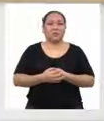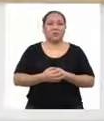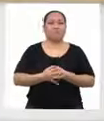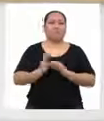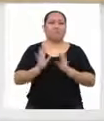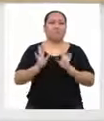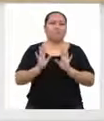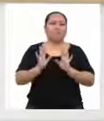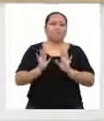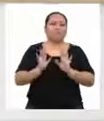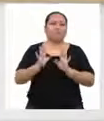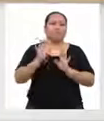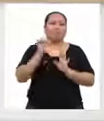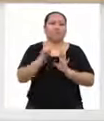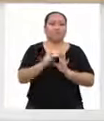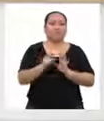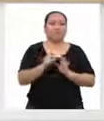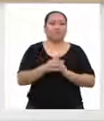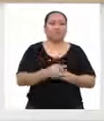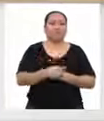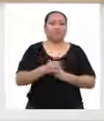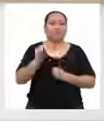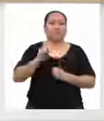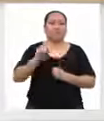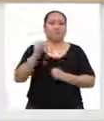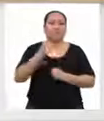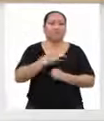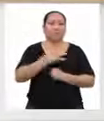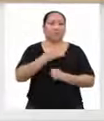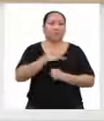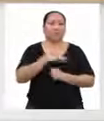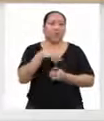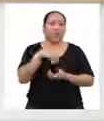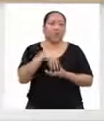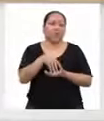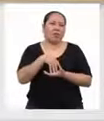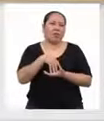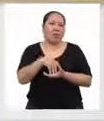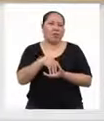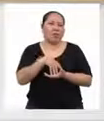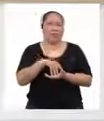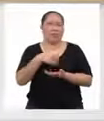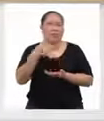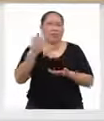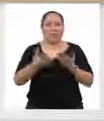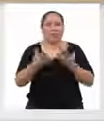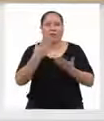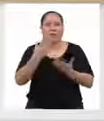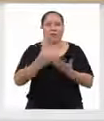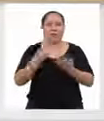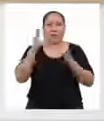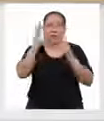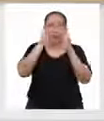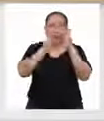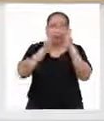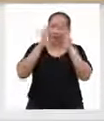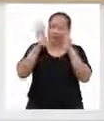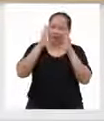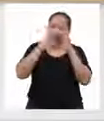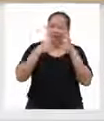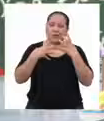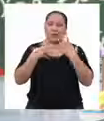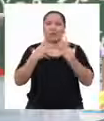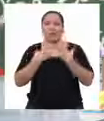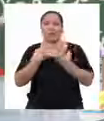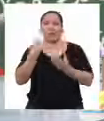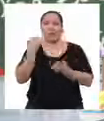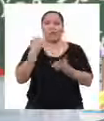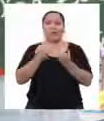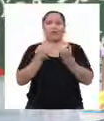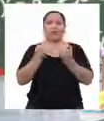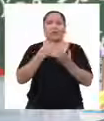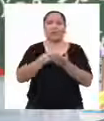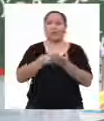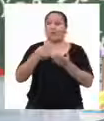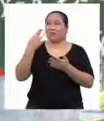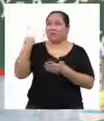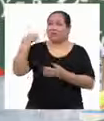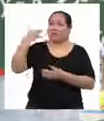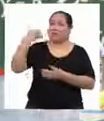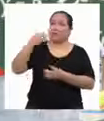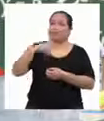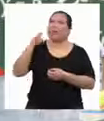Uy, con razón últimamente me siento un poco débil. Debe ser por el estrés de las últimas semanas. Claro,